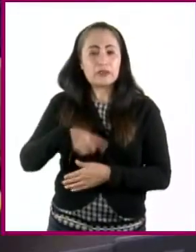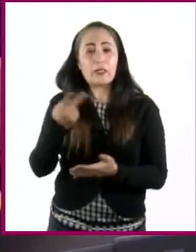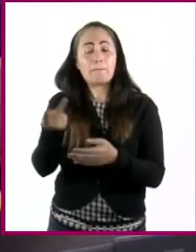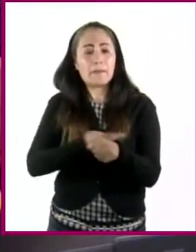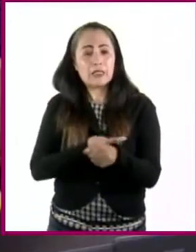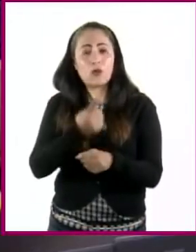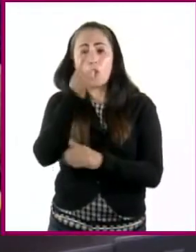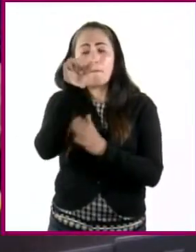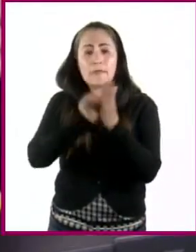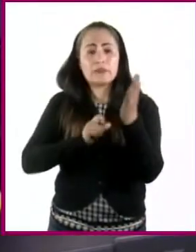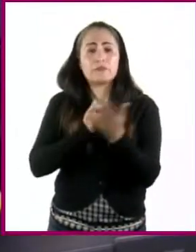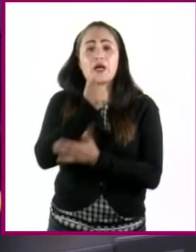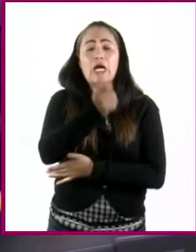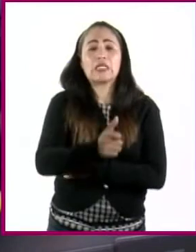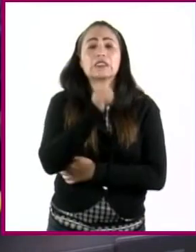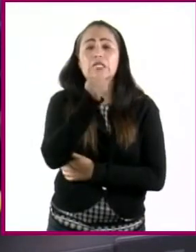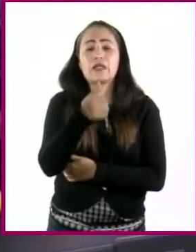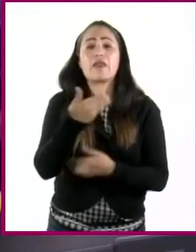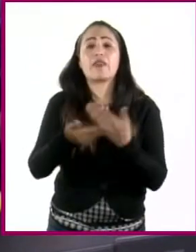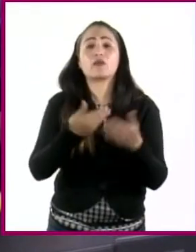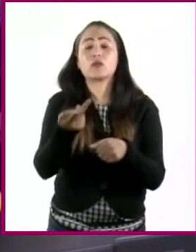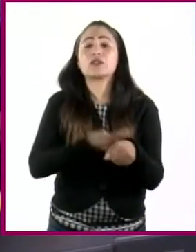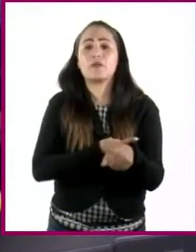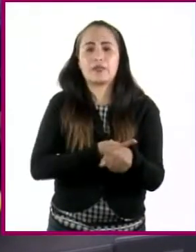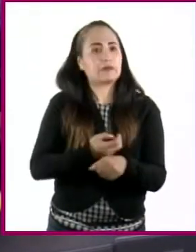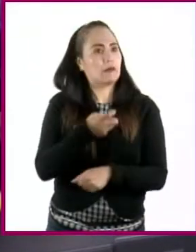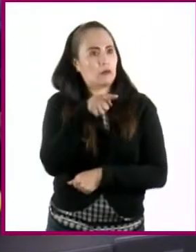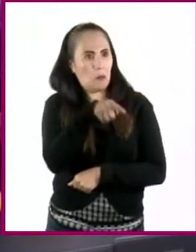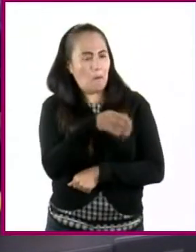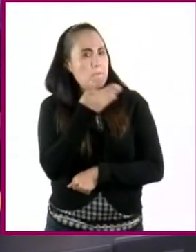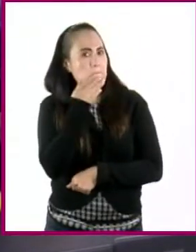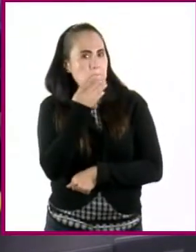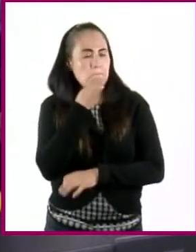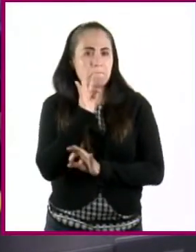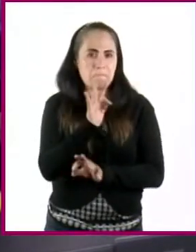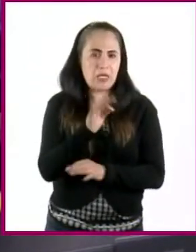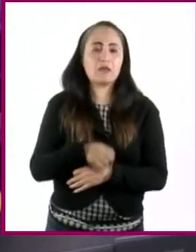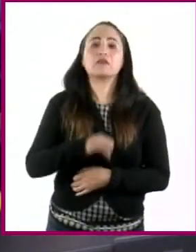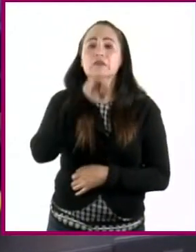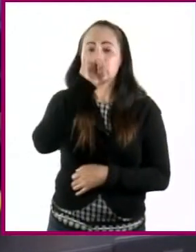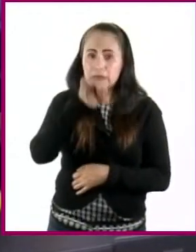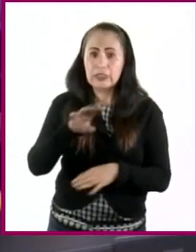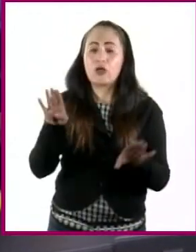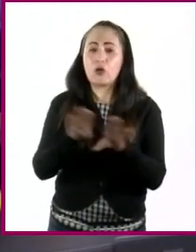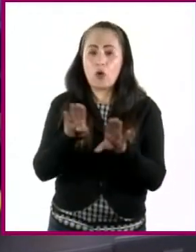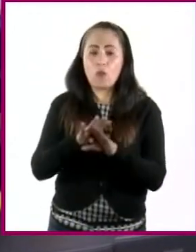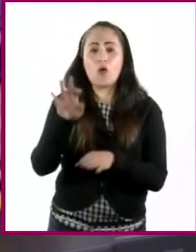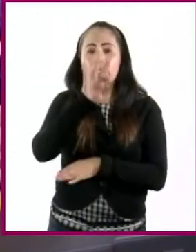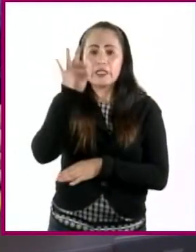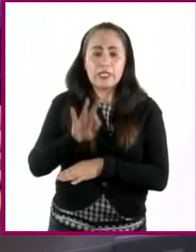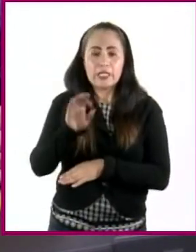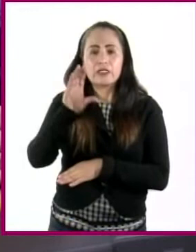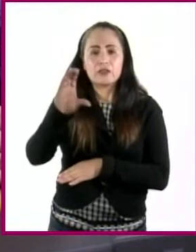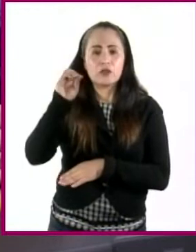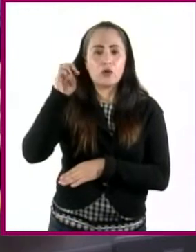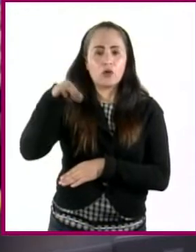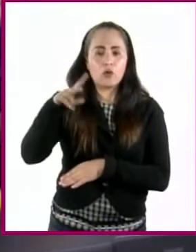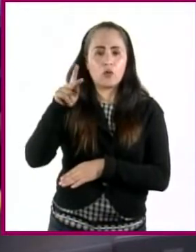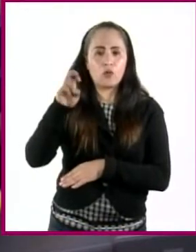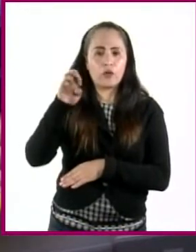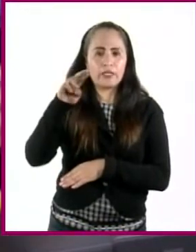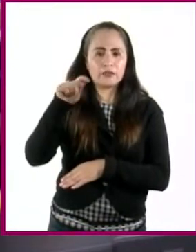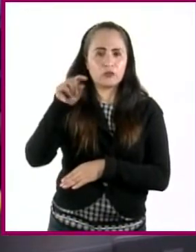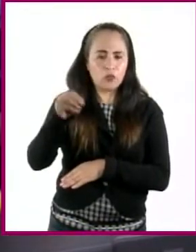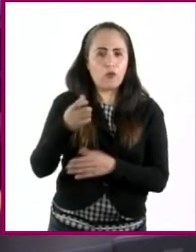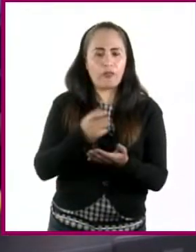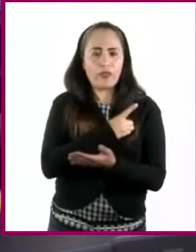mensualidad. Estás dando en el clavo, Dimara, ¿eh? Tenemos que hablar de cómo se genera un interés compuesto si las deudas no se pagan y